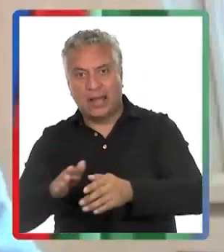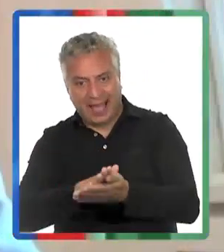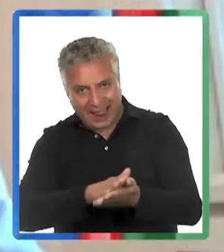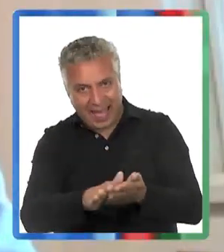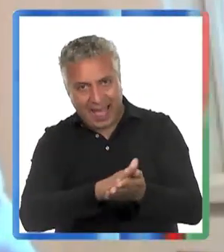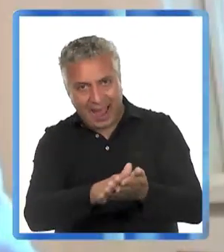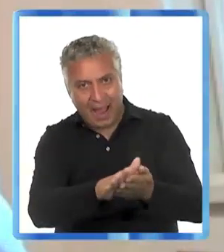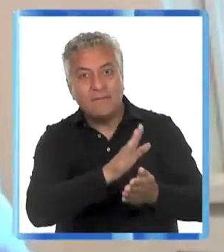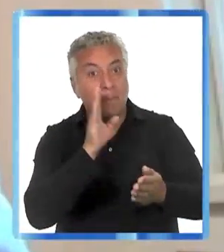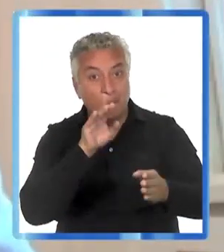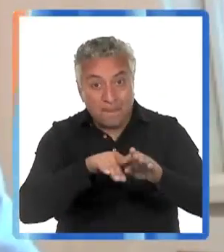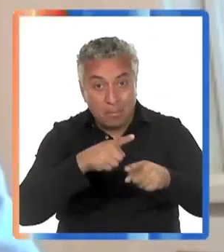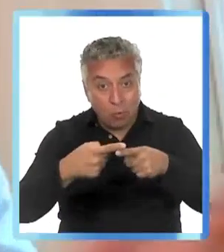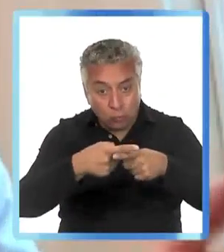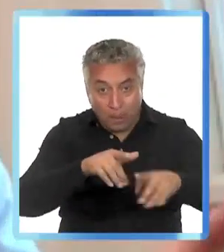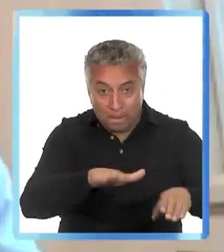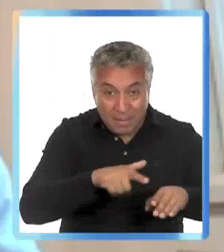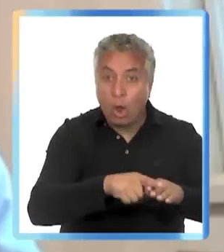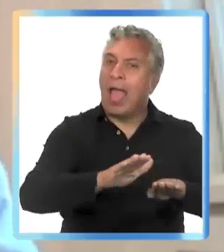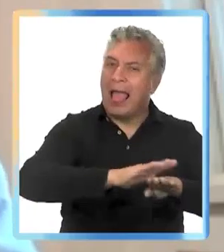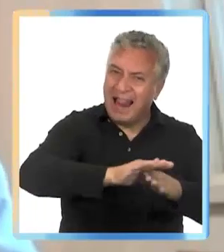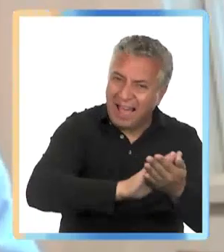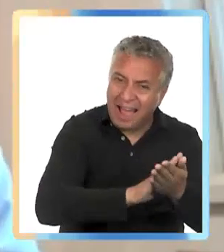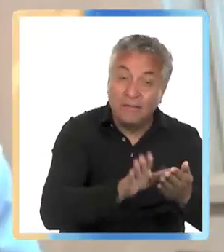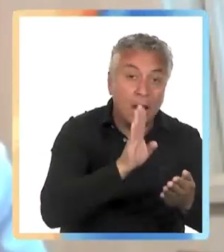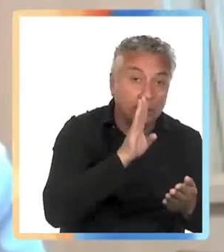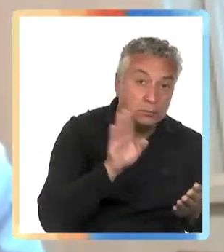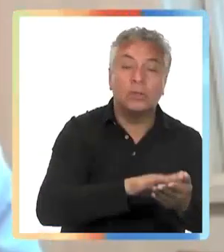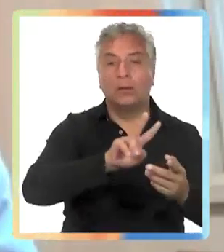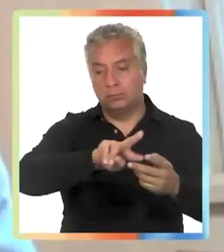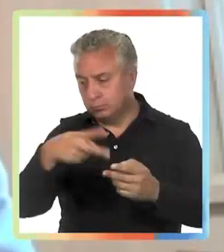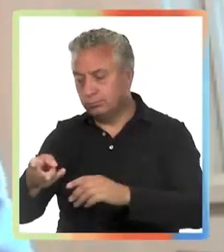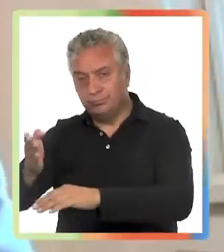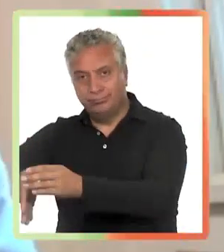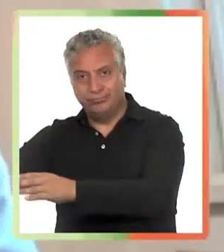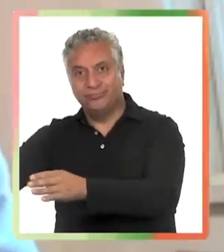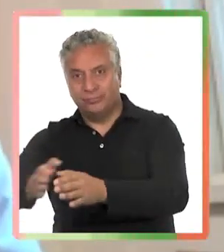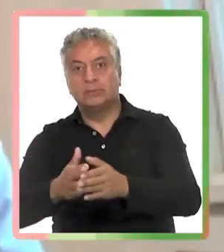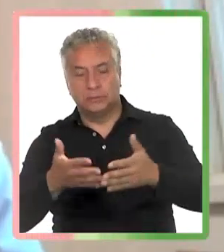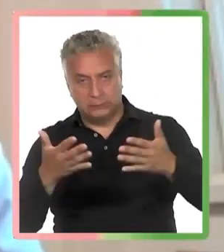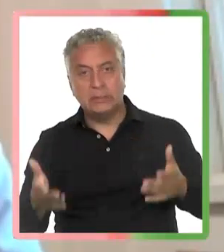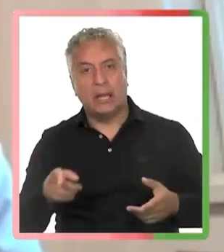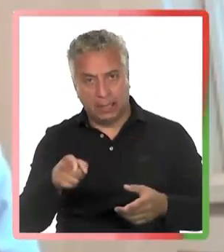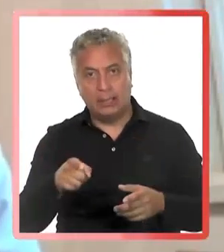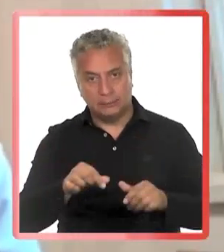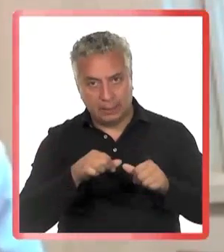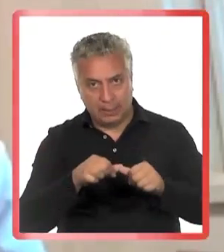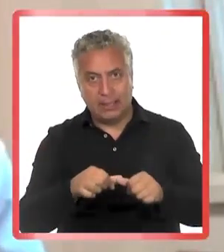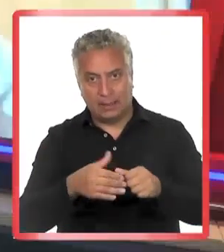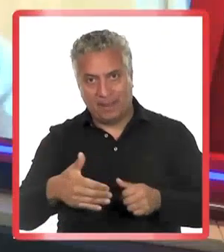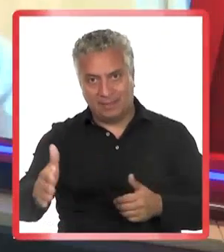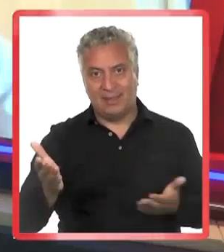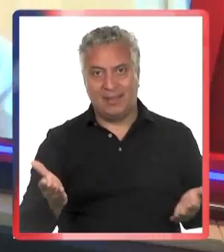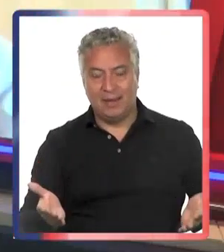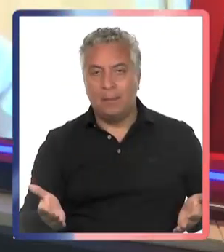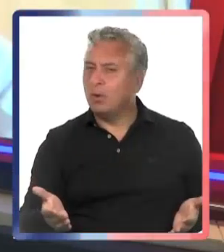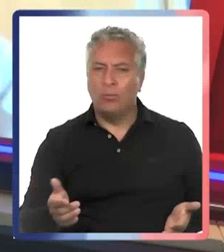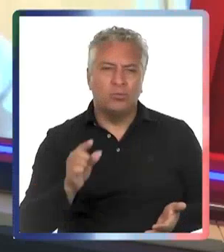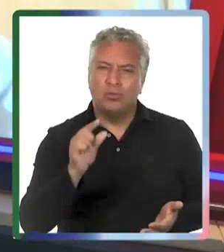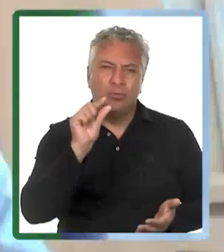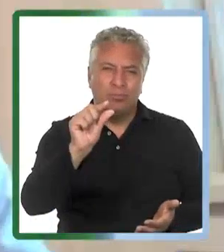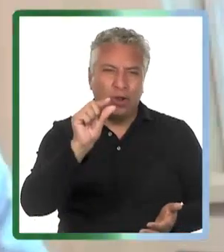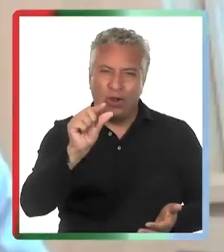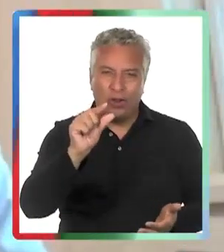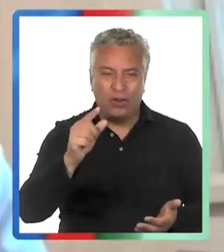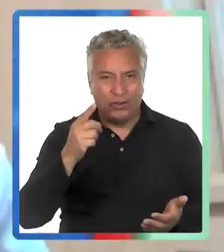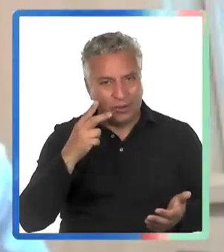sin lavarlo, todas esas cosas hay que evitarlo. Eso es importante para todo tipo de infecciones, bacterianas, etcétera, y esto se mantiene. Pero insisto que es muy poco